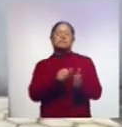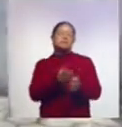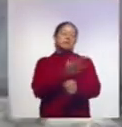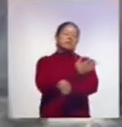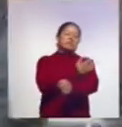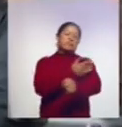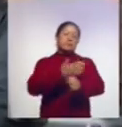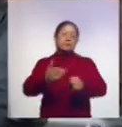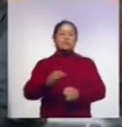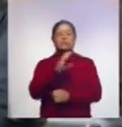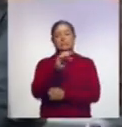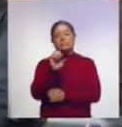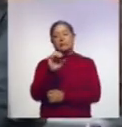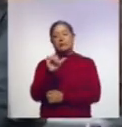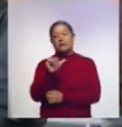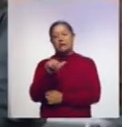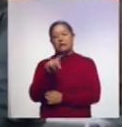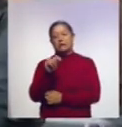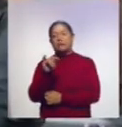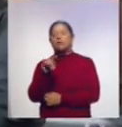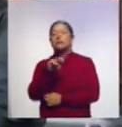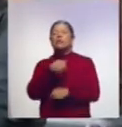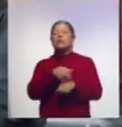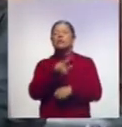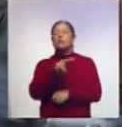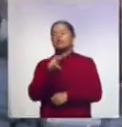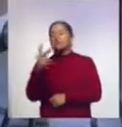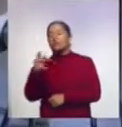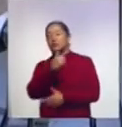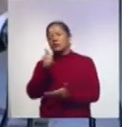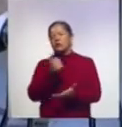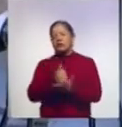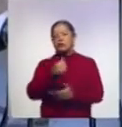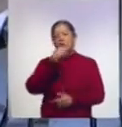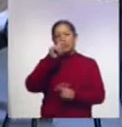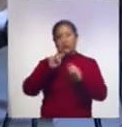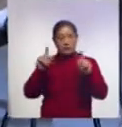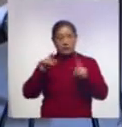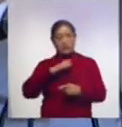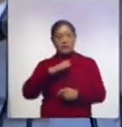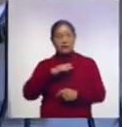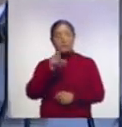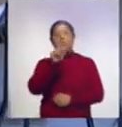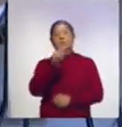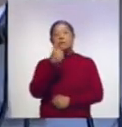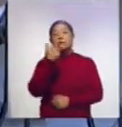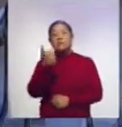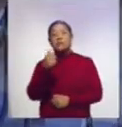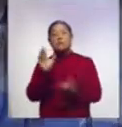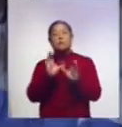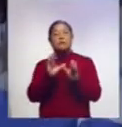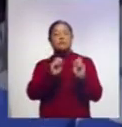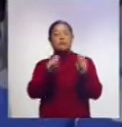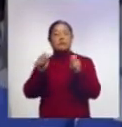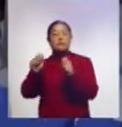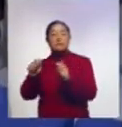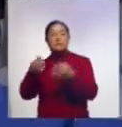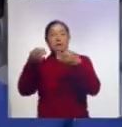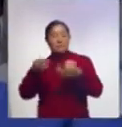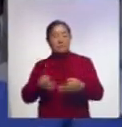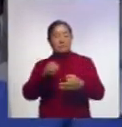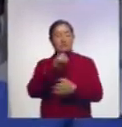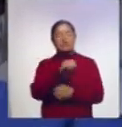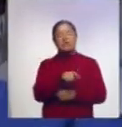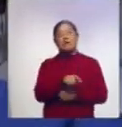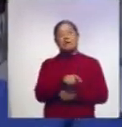Capacitación para el Trabajo Industrial número 82, ubicado en la ciudad de Tlaxcala, ha otorgado más de 26 certificados de reconocimiento oficial de la